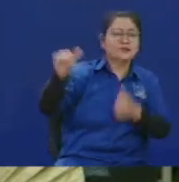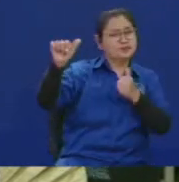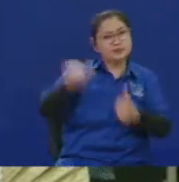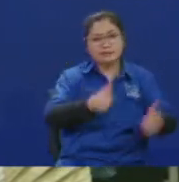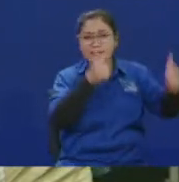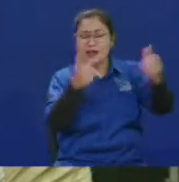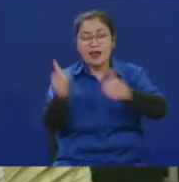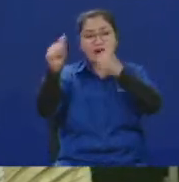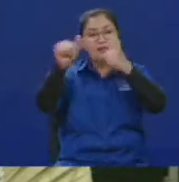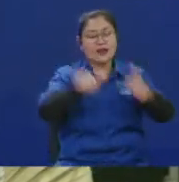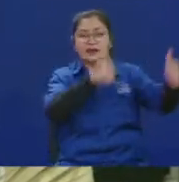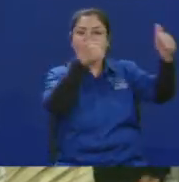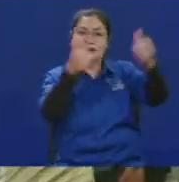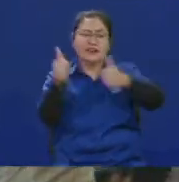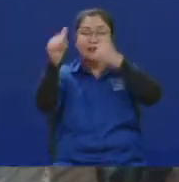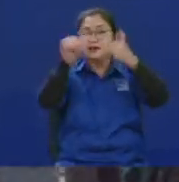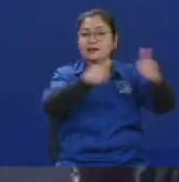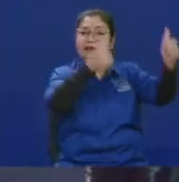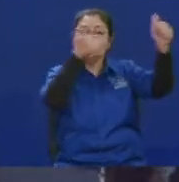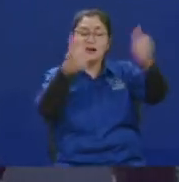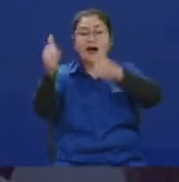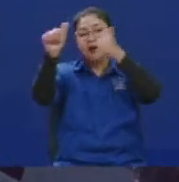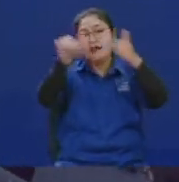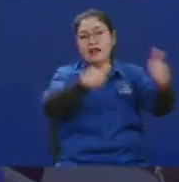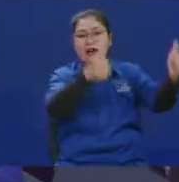Alabaré, alabaré,